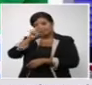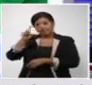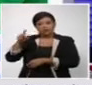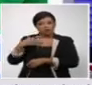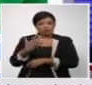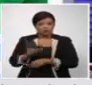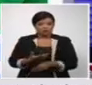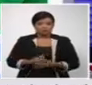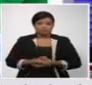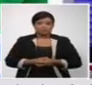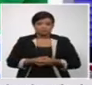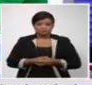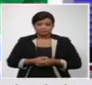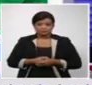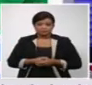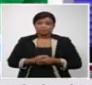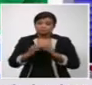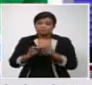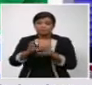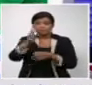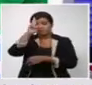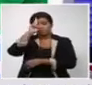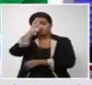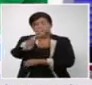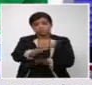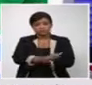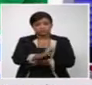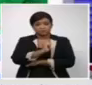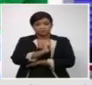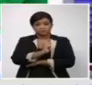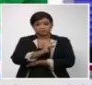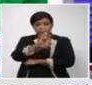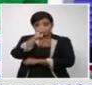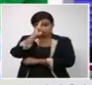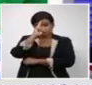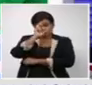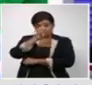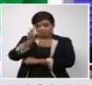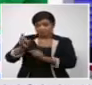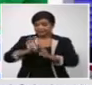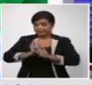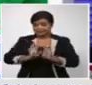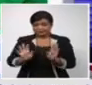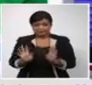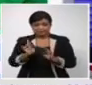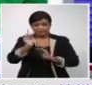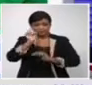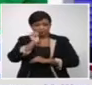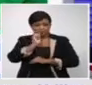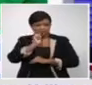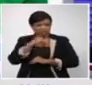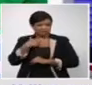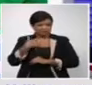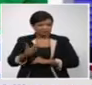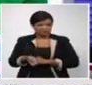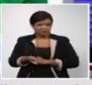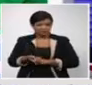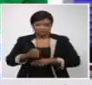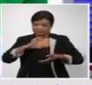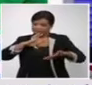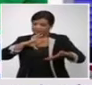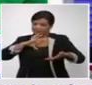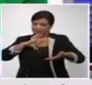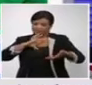hospital para su ingreso. Allí ya llegó con un cuadro bastante